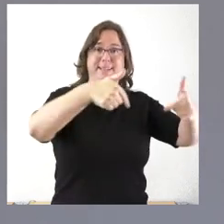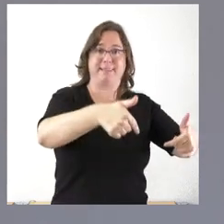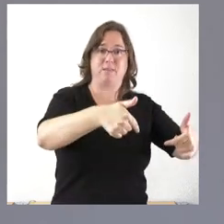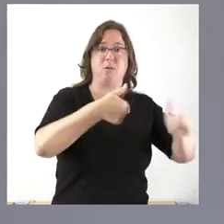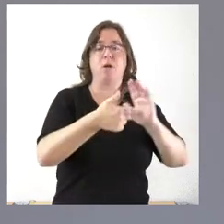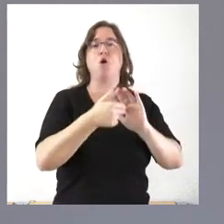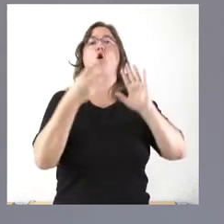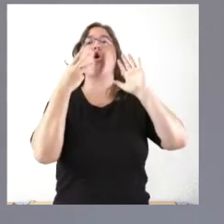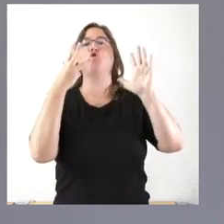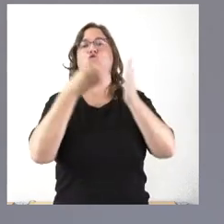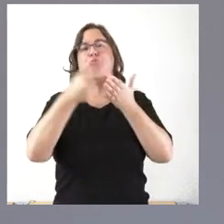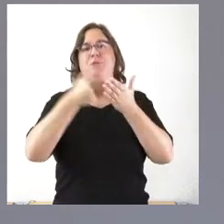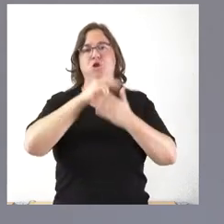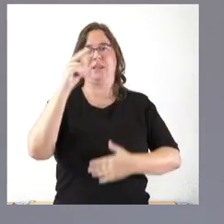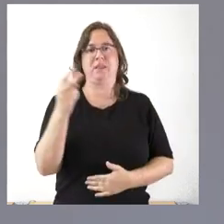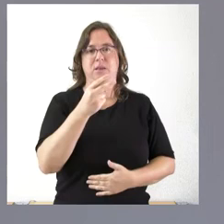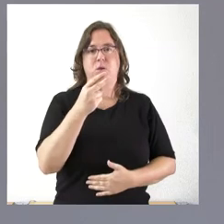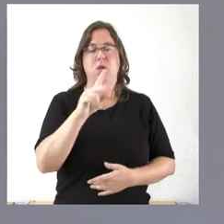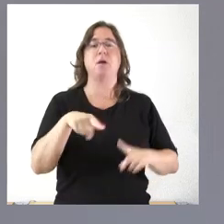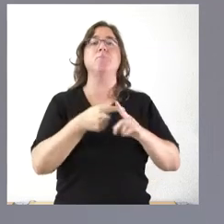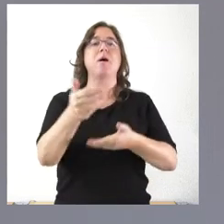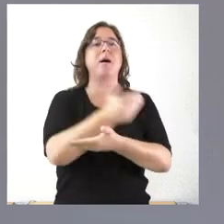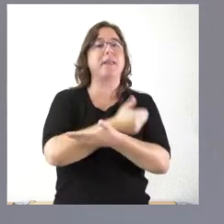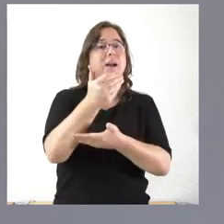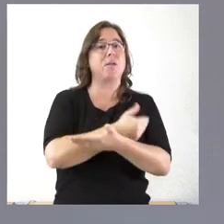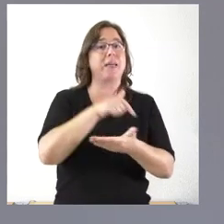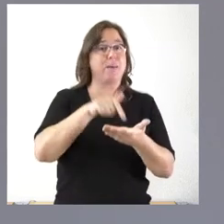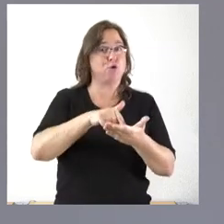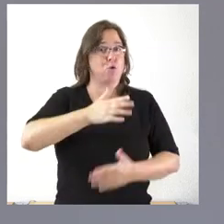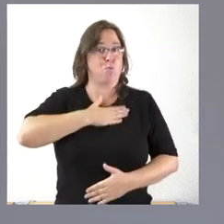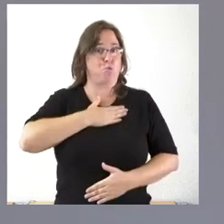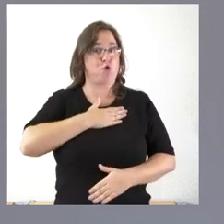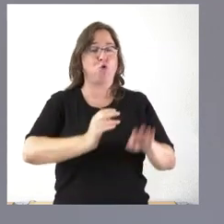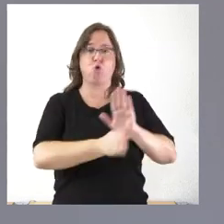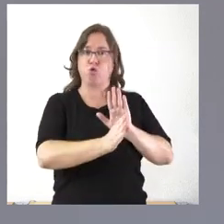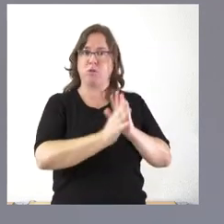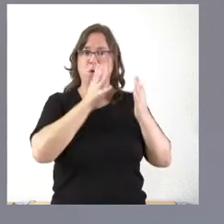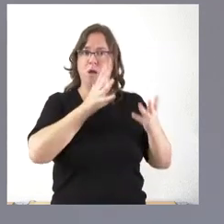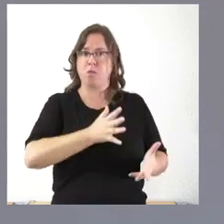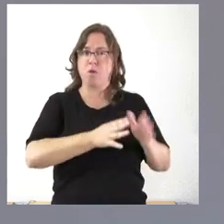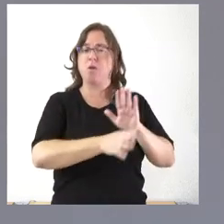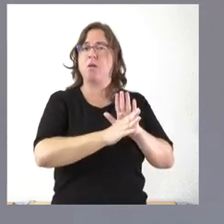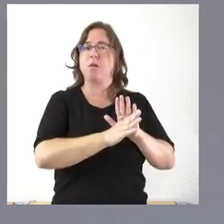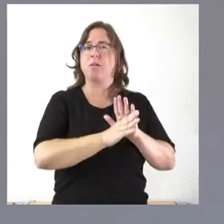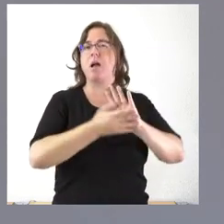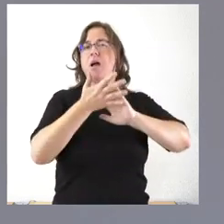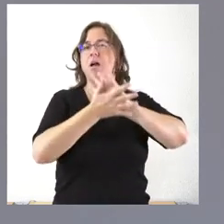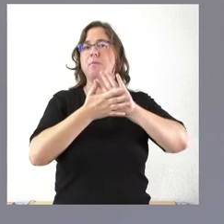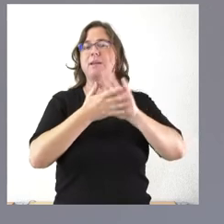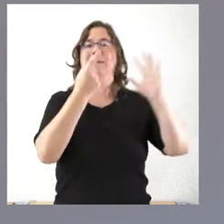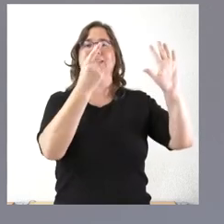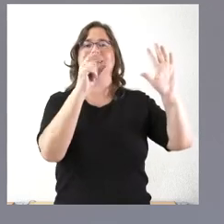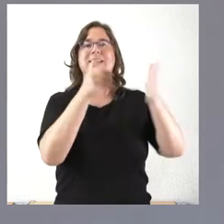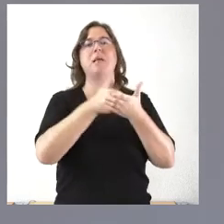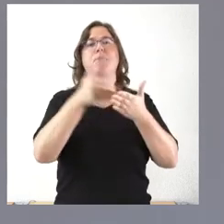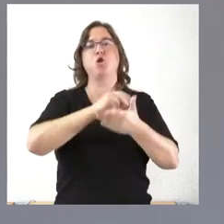millones de euros y la recaudación por el impuesto propio que sigue vigente estamos hablando de 60 millones de